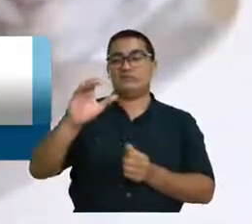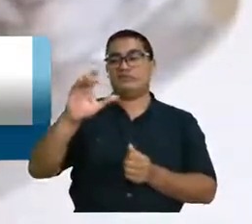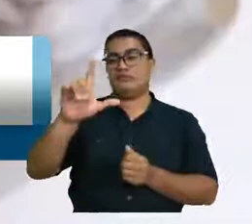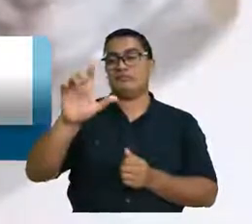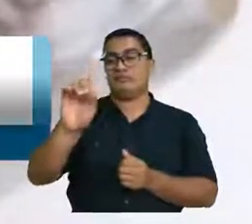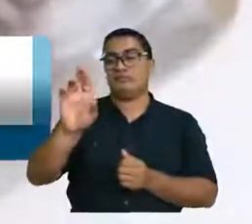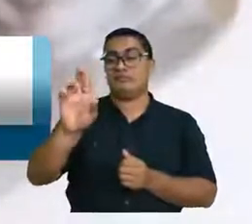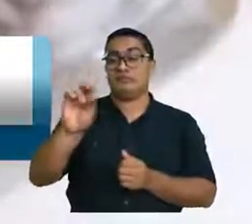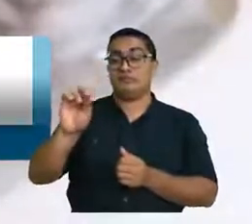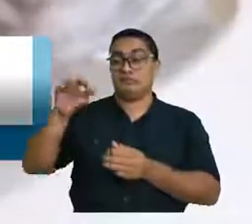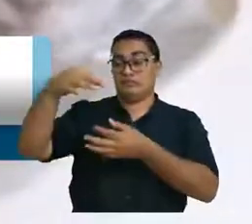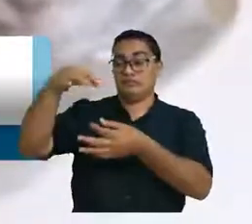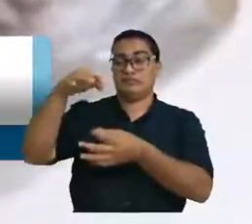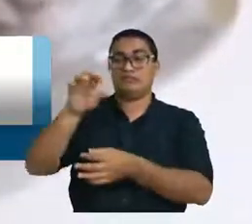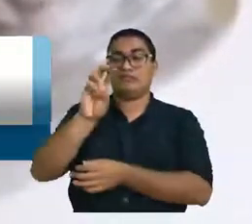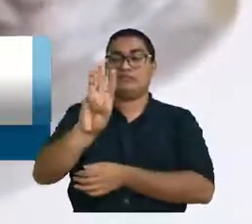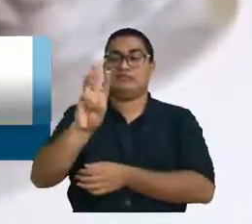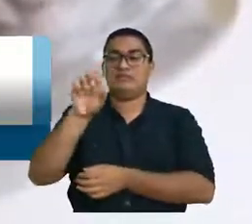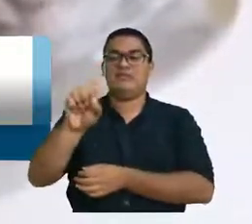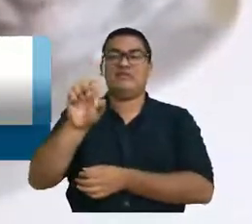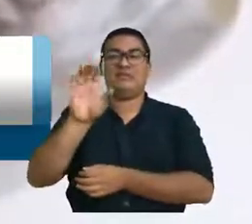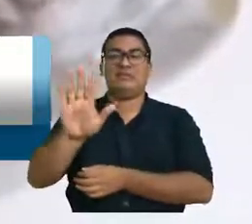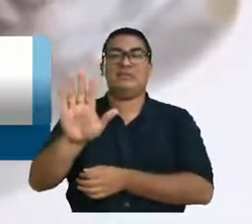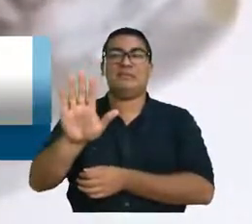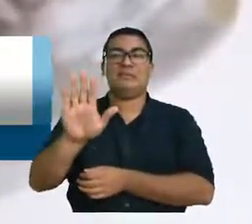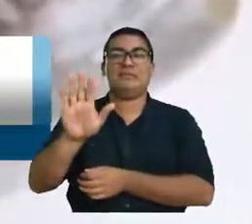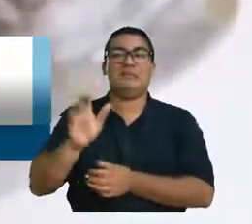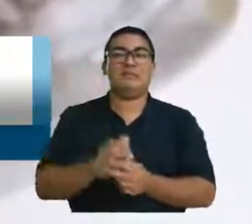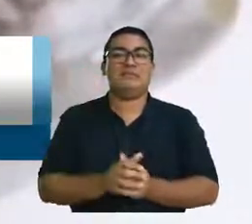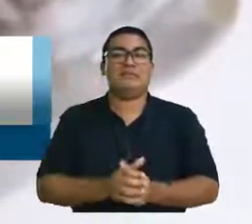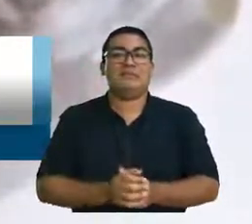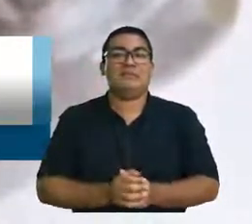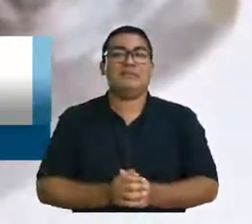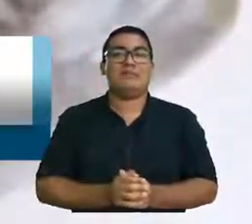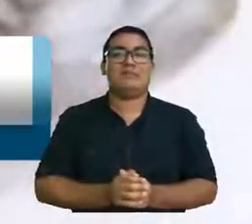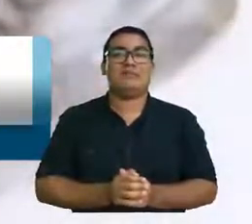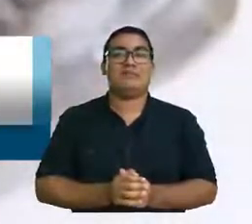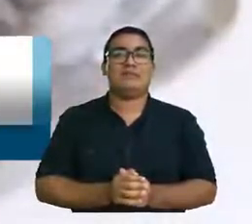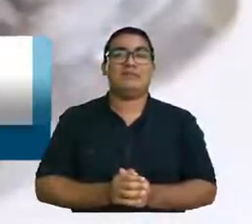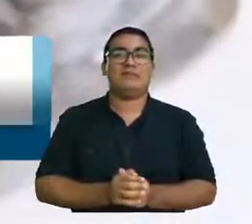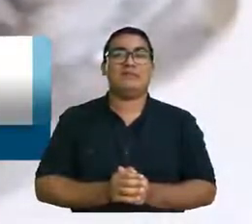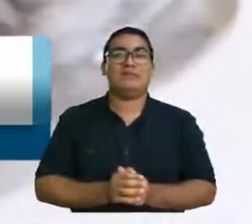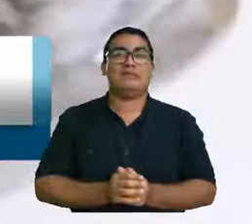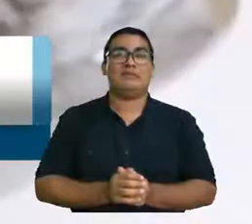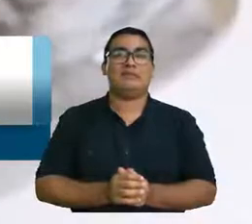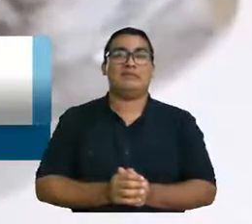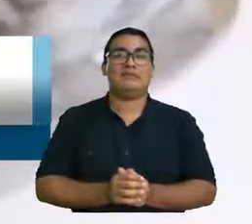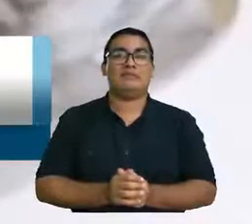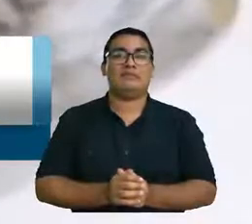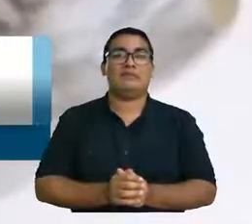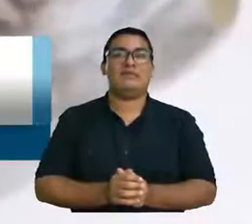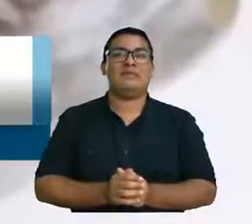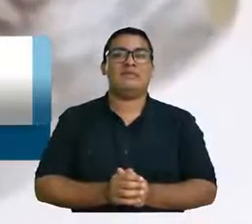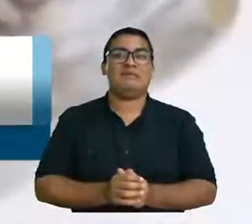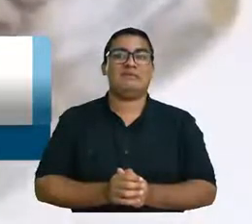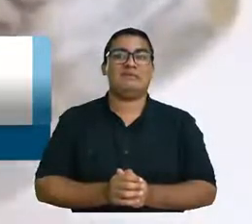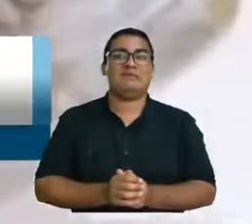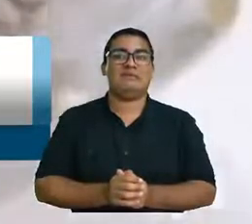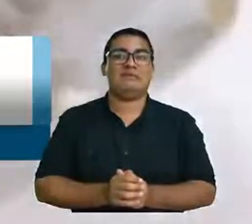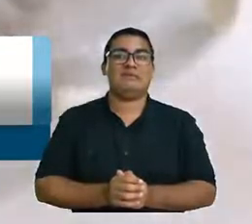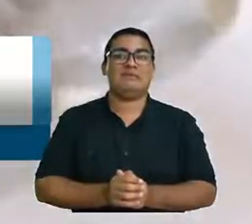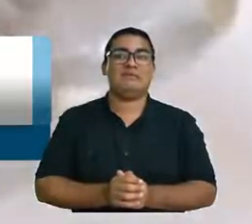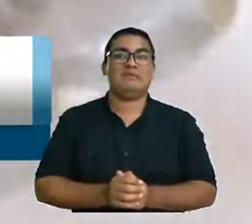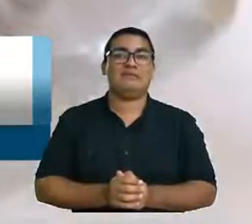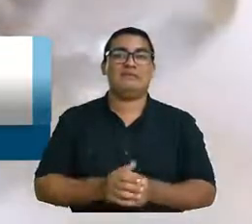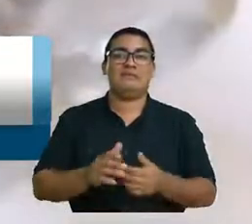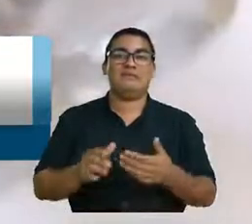la bolsita de cloro trae 3.5, 3.5, y yo la voy a convertir en el porcentaje que a mí me va a